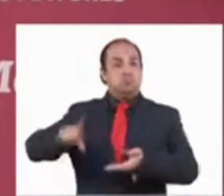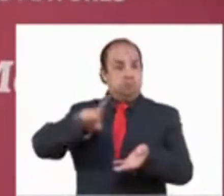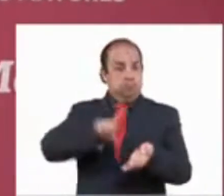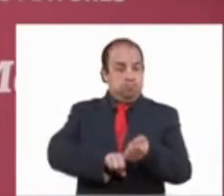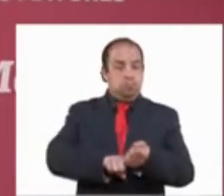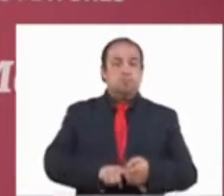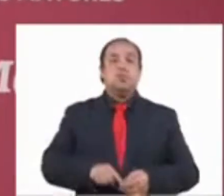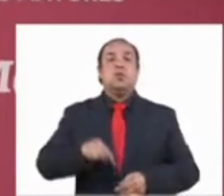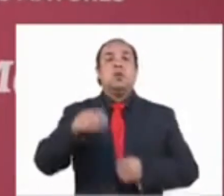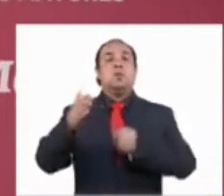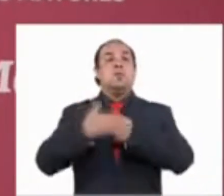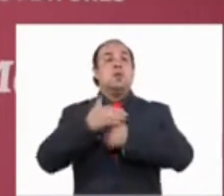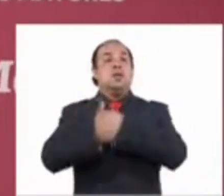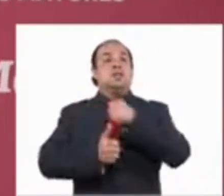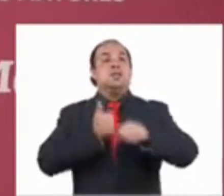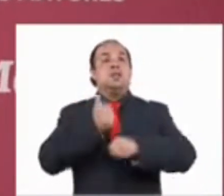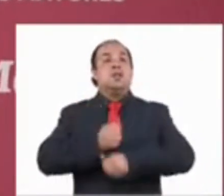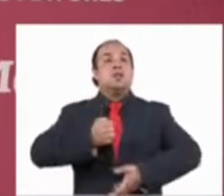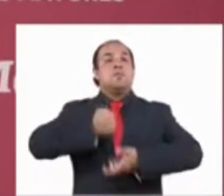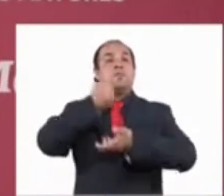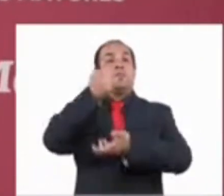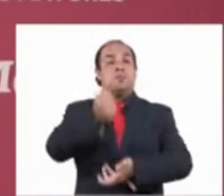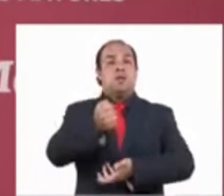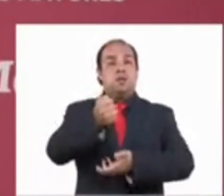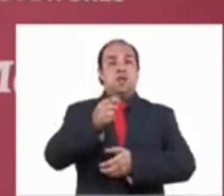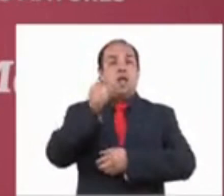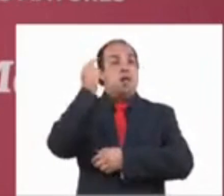va a iniciar, la inversión social para